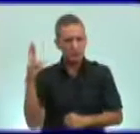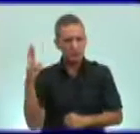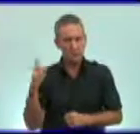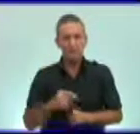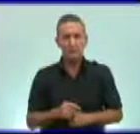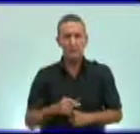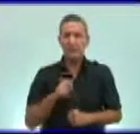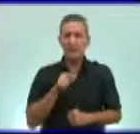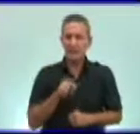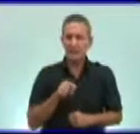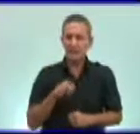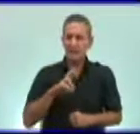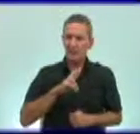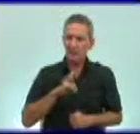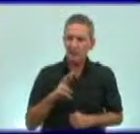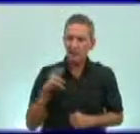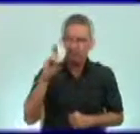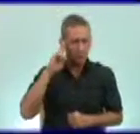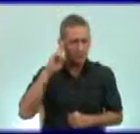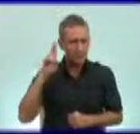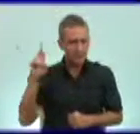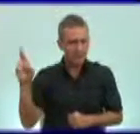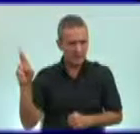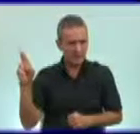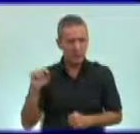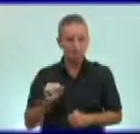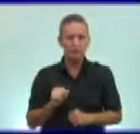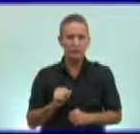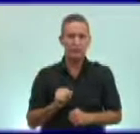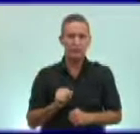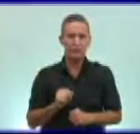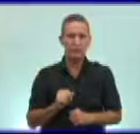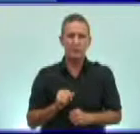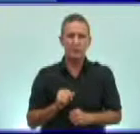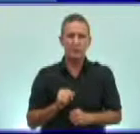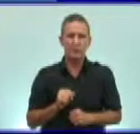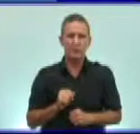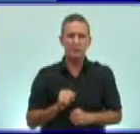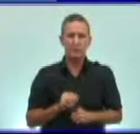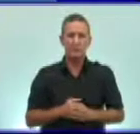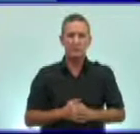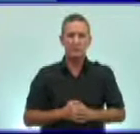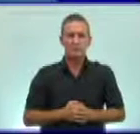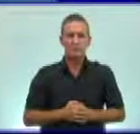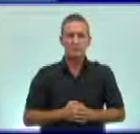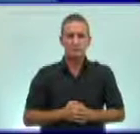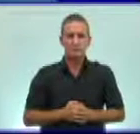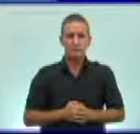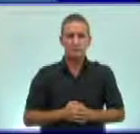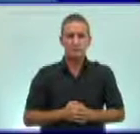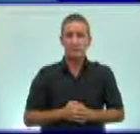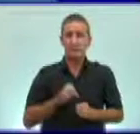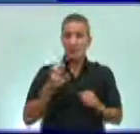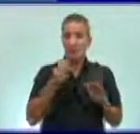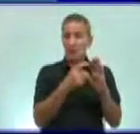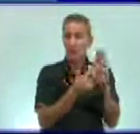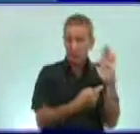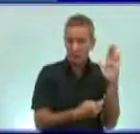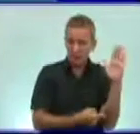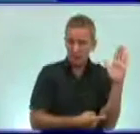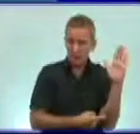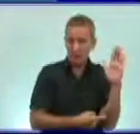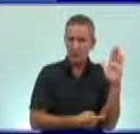esa es la respuesta revolucionaria ante ese suceso atroz. Dicho estos elementos, podemos